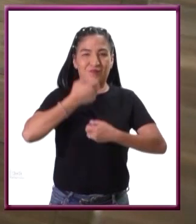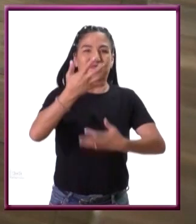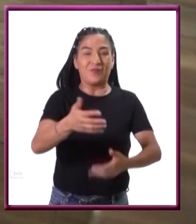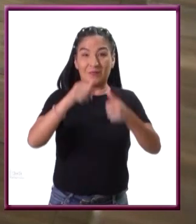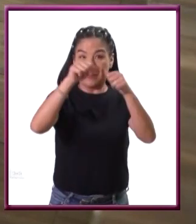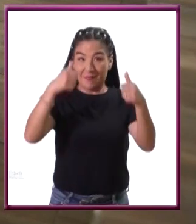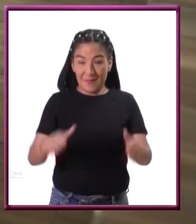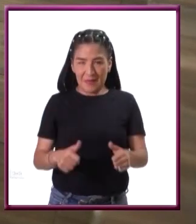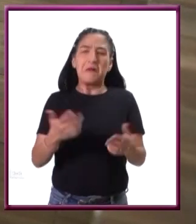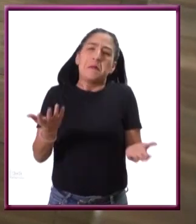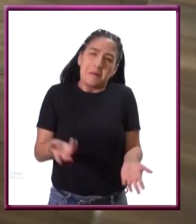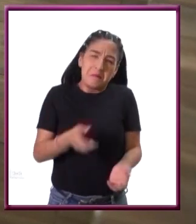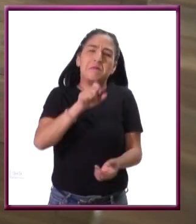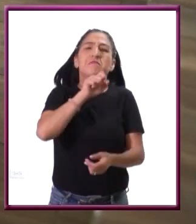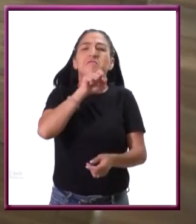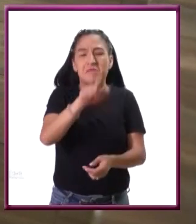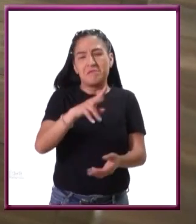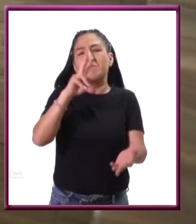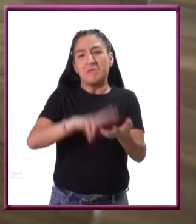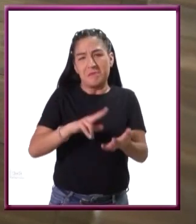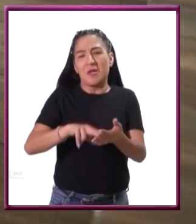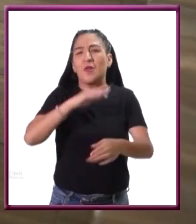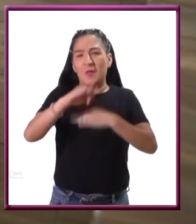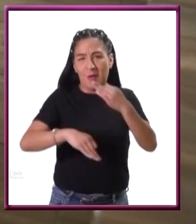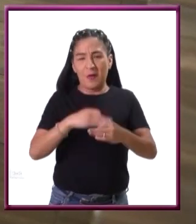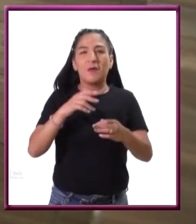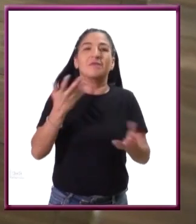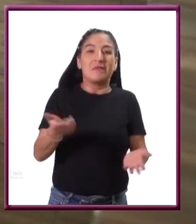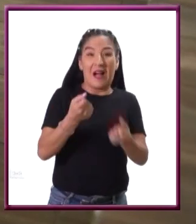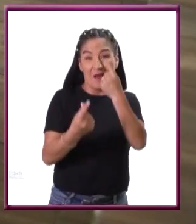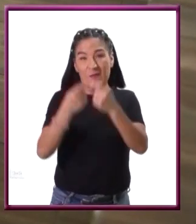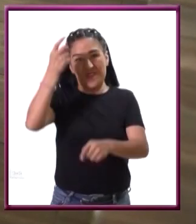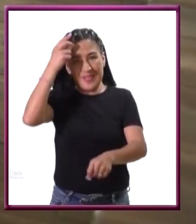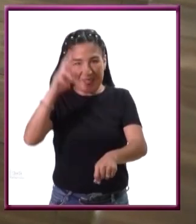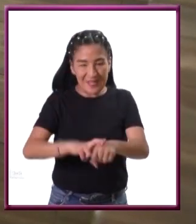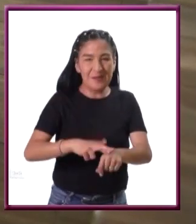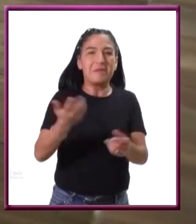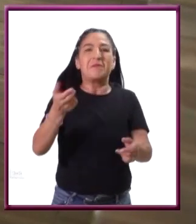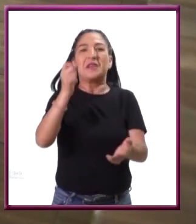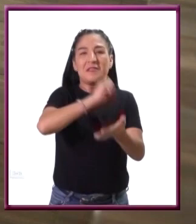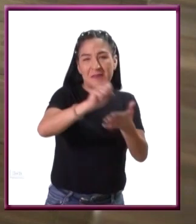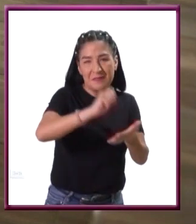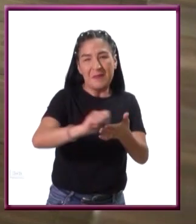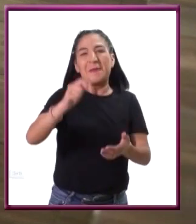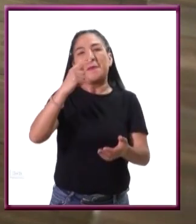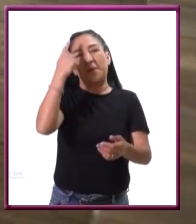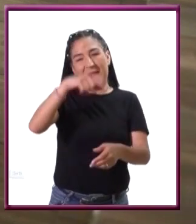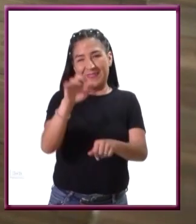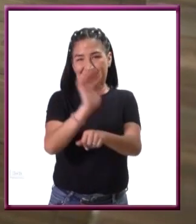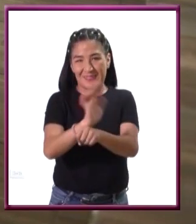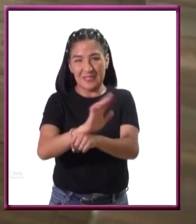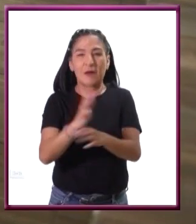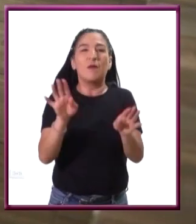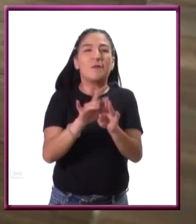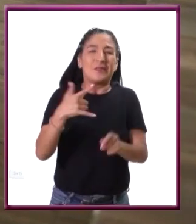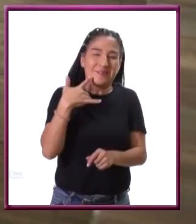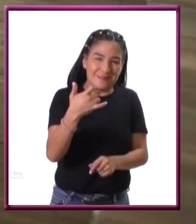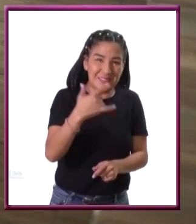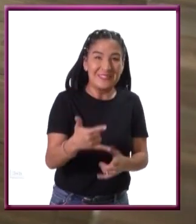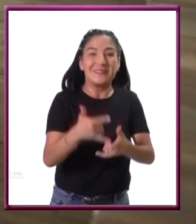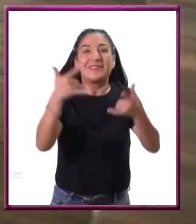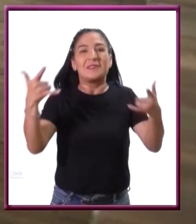vale, algunos escritores y directores se han esforzado mucho por hacer que sus historias fueran lo